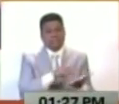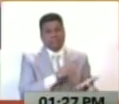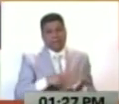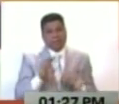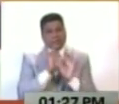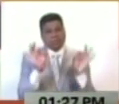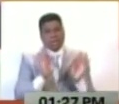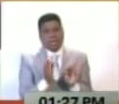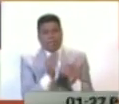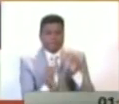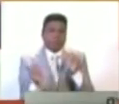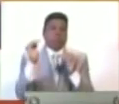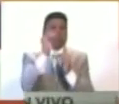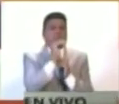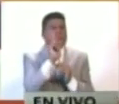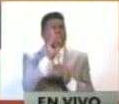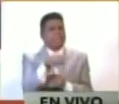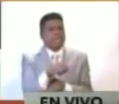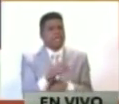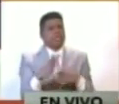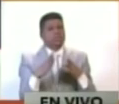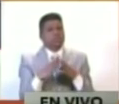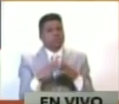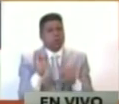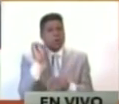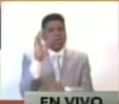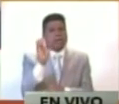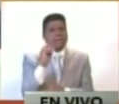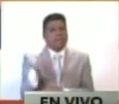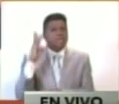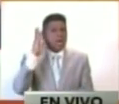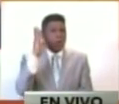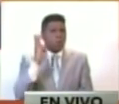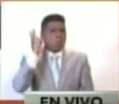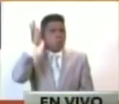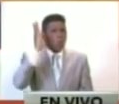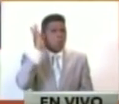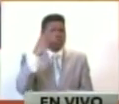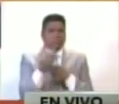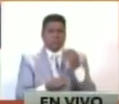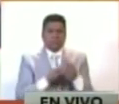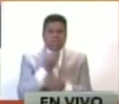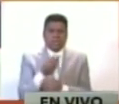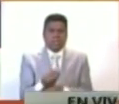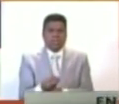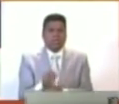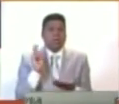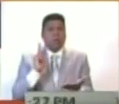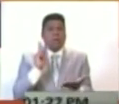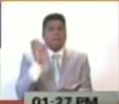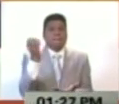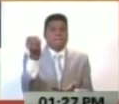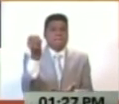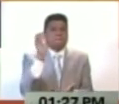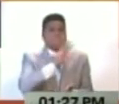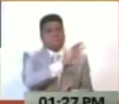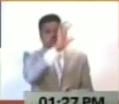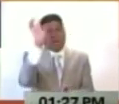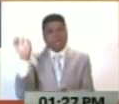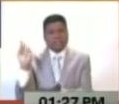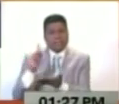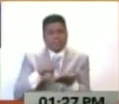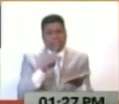logró superar también la campaña que desde Washington se hizo para que los países no participaran. Aquí se me olvidó mencionar